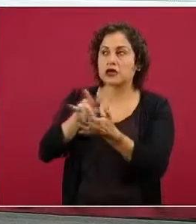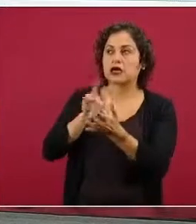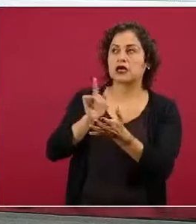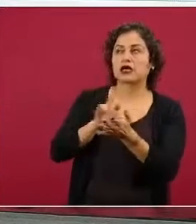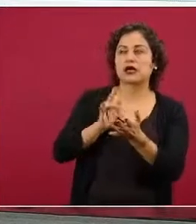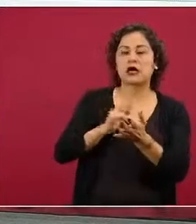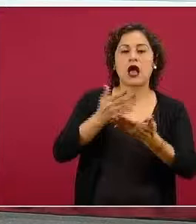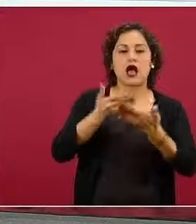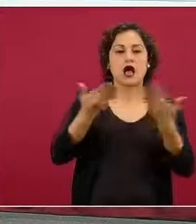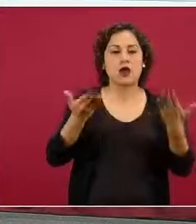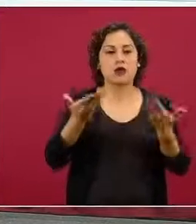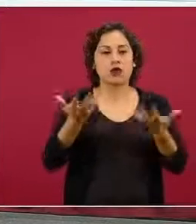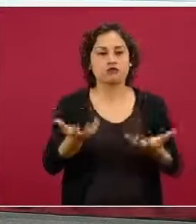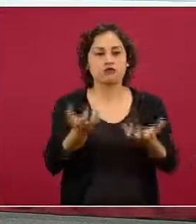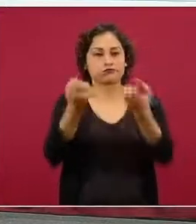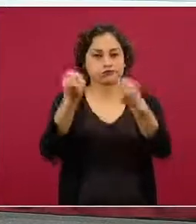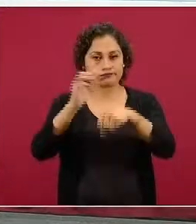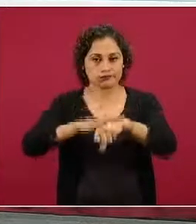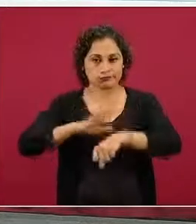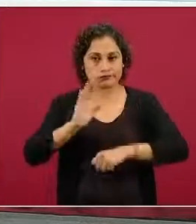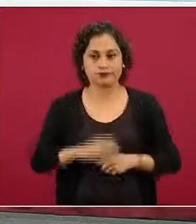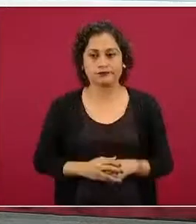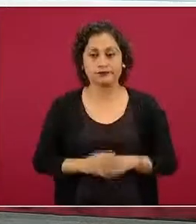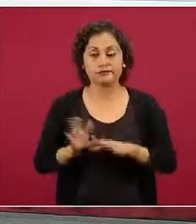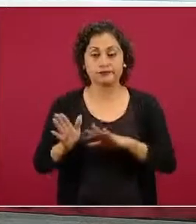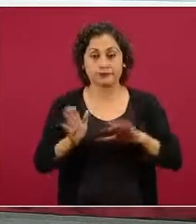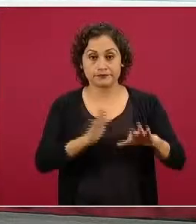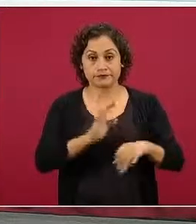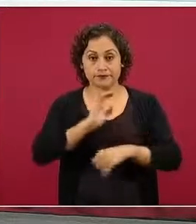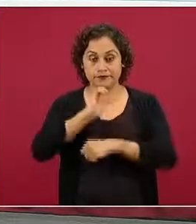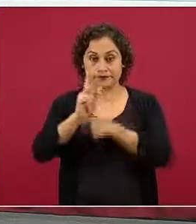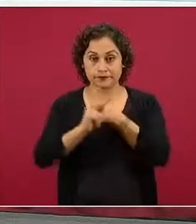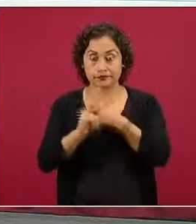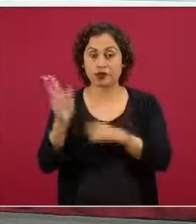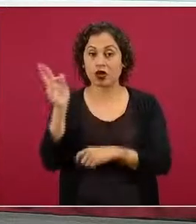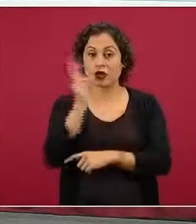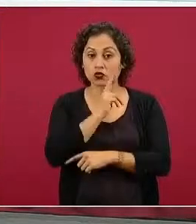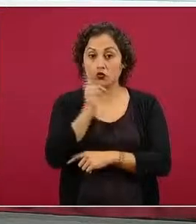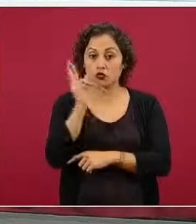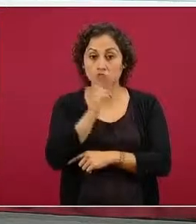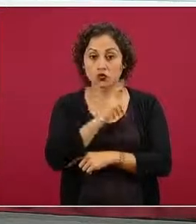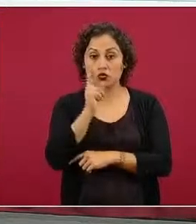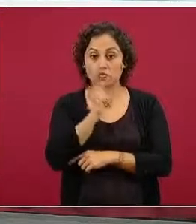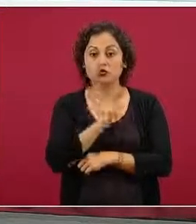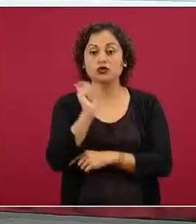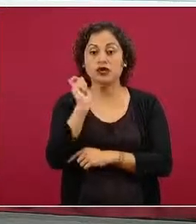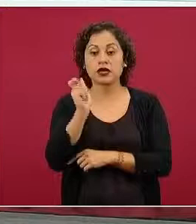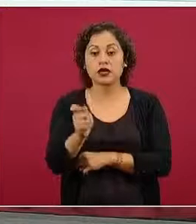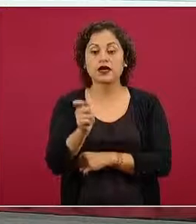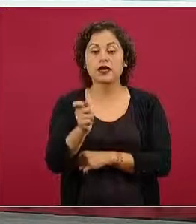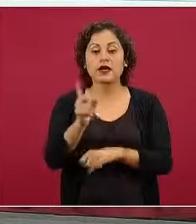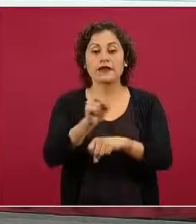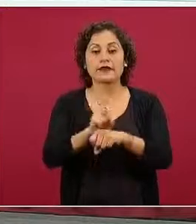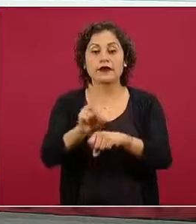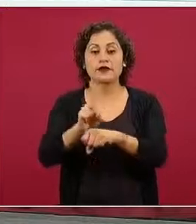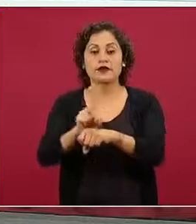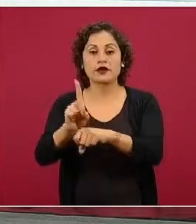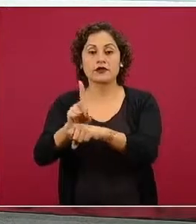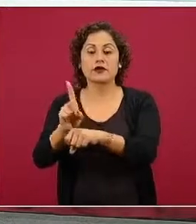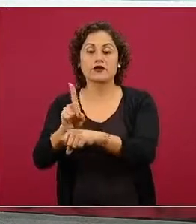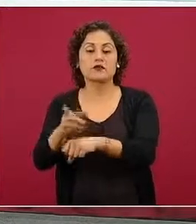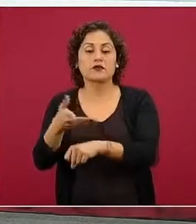favor. En Rusia, Total de casos diarios confirmados por